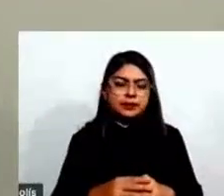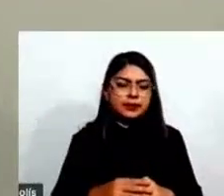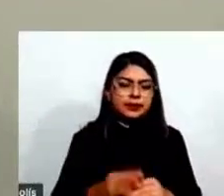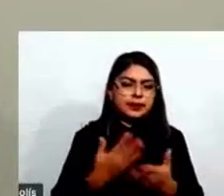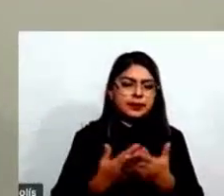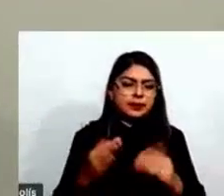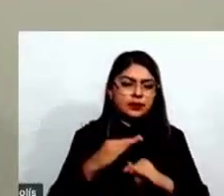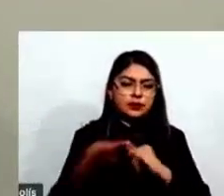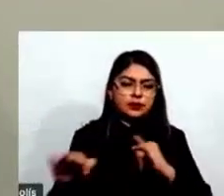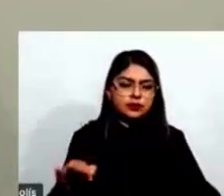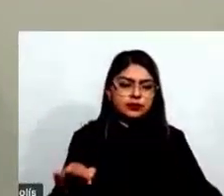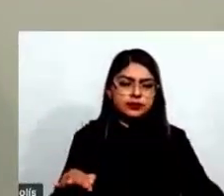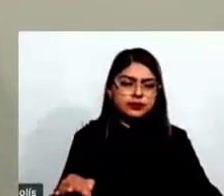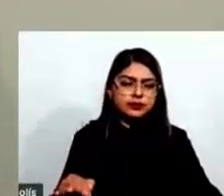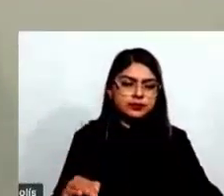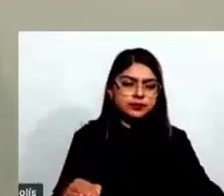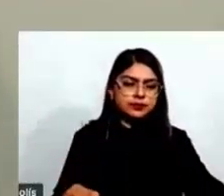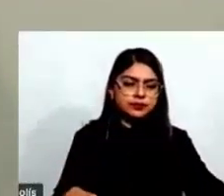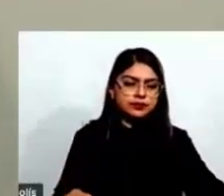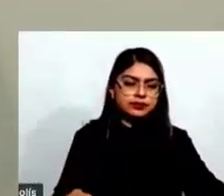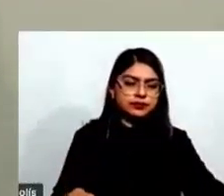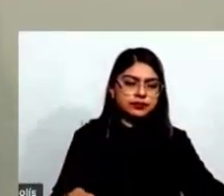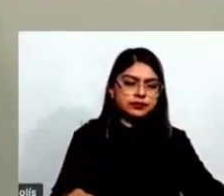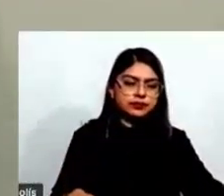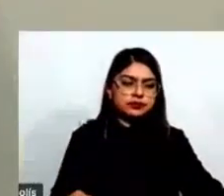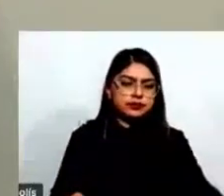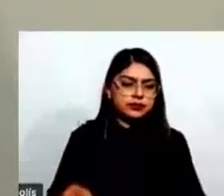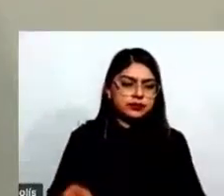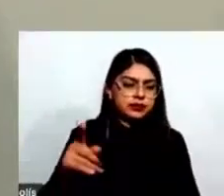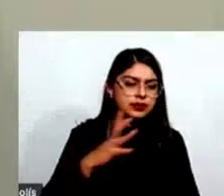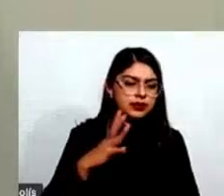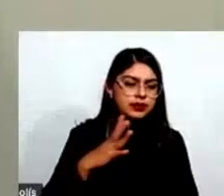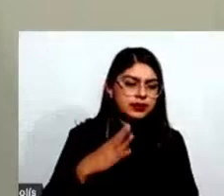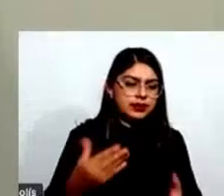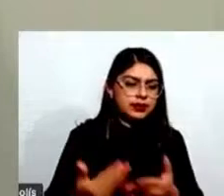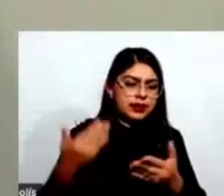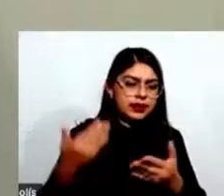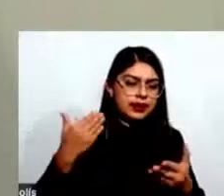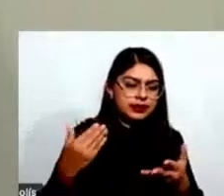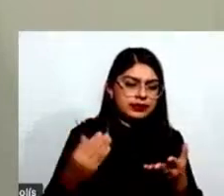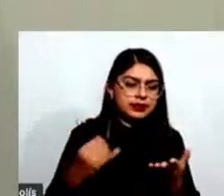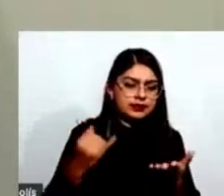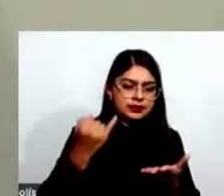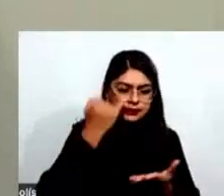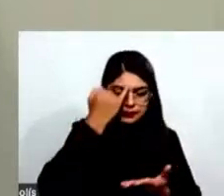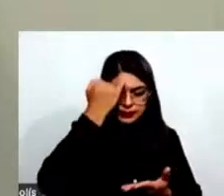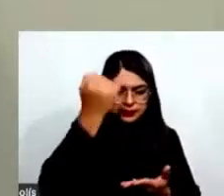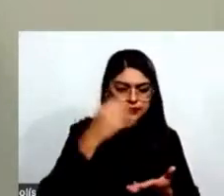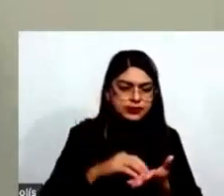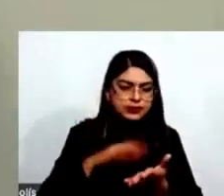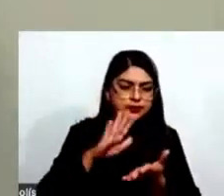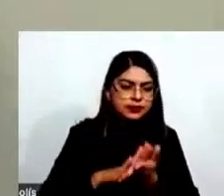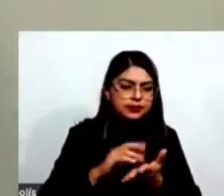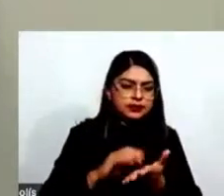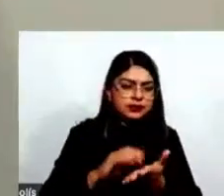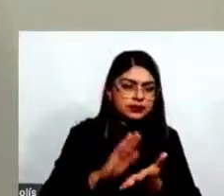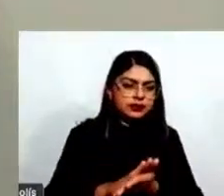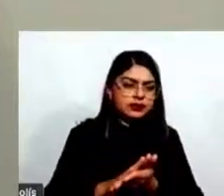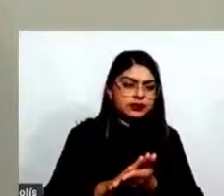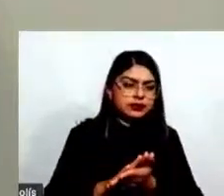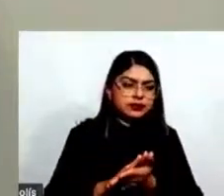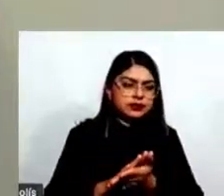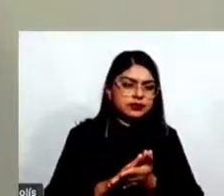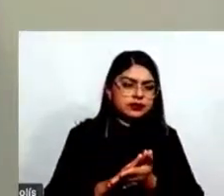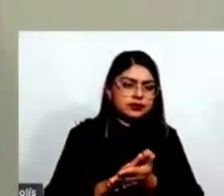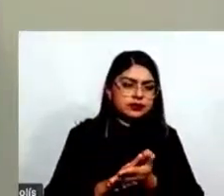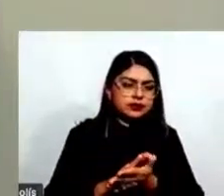ocasión, contemplado en diversos precedentes contenidos en esta magnífica obra que presentamos el día de hoy, es el de la participación